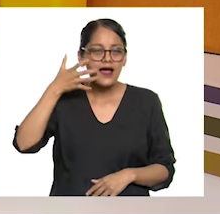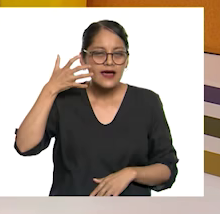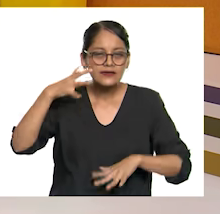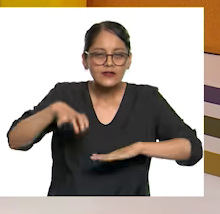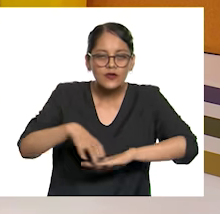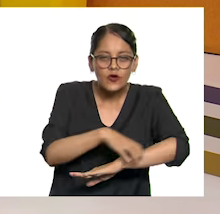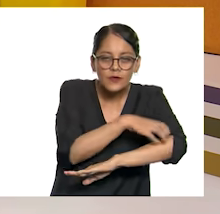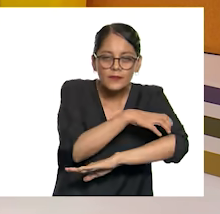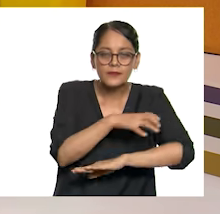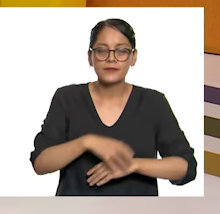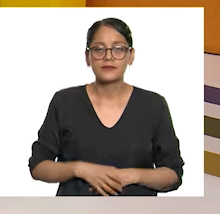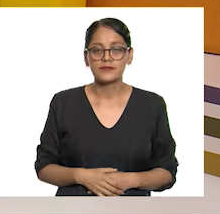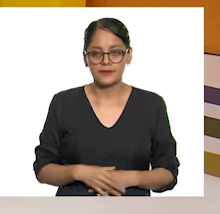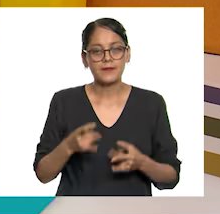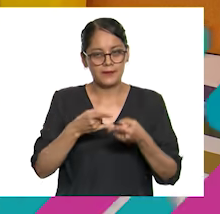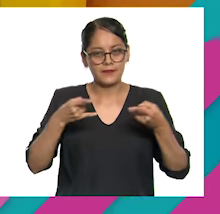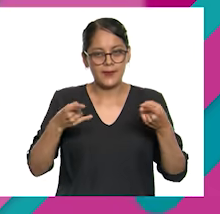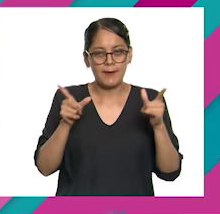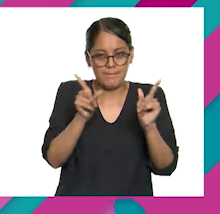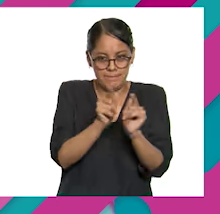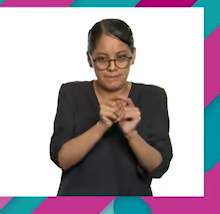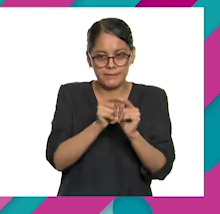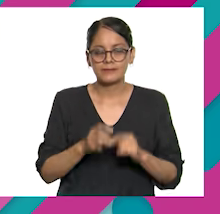con botas. Fragmento.